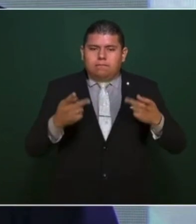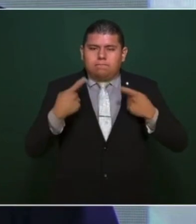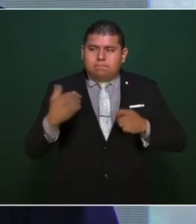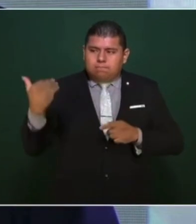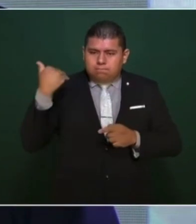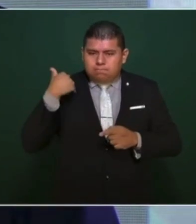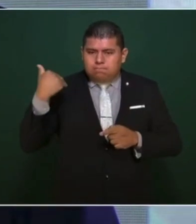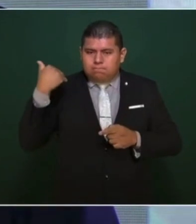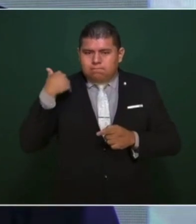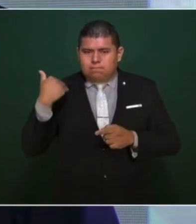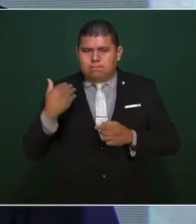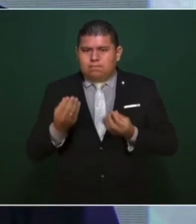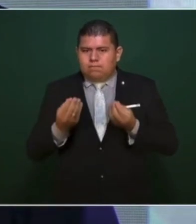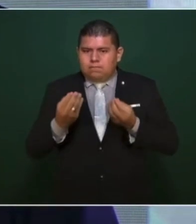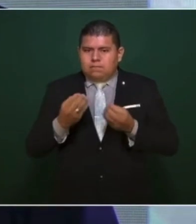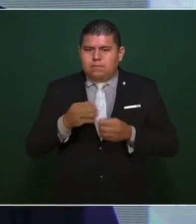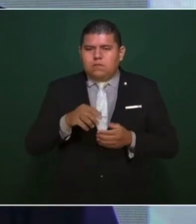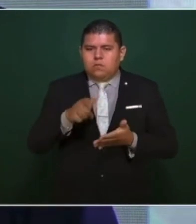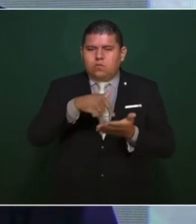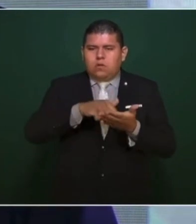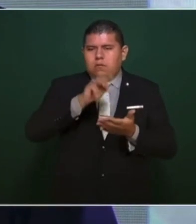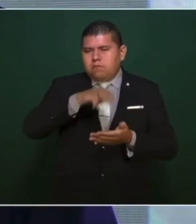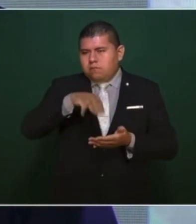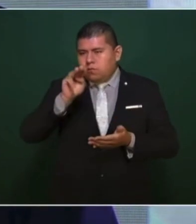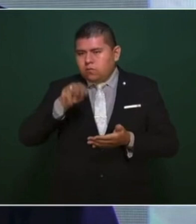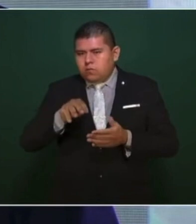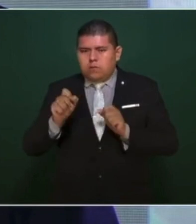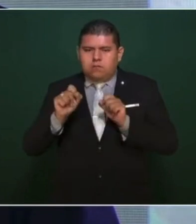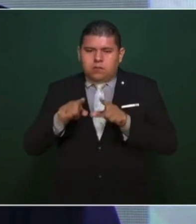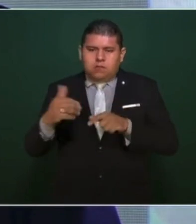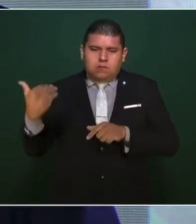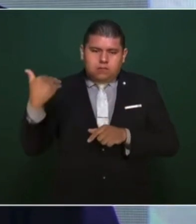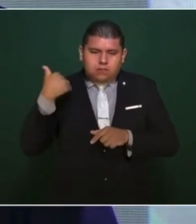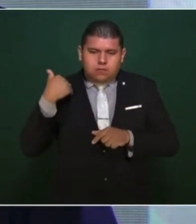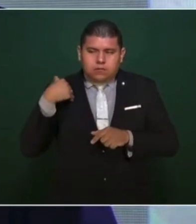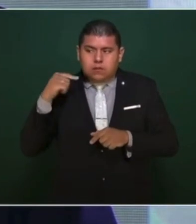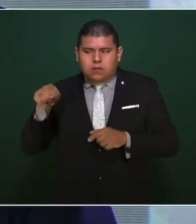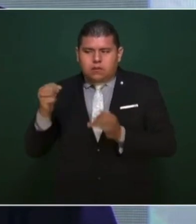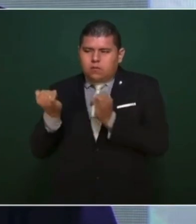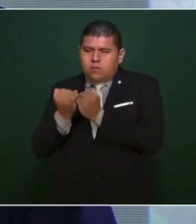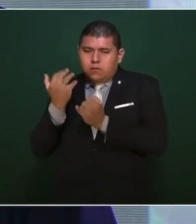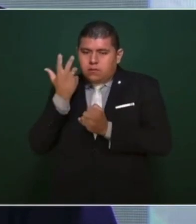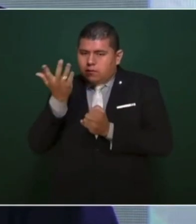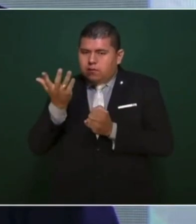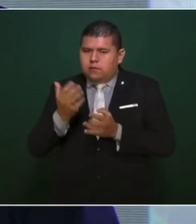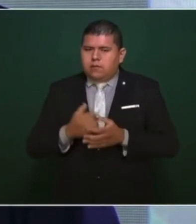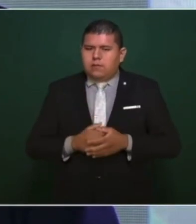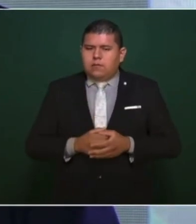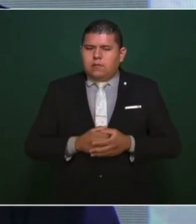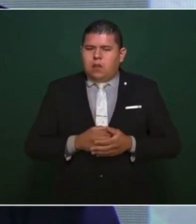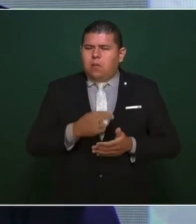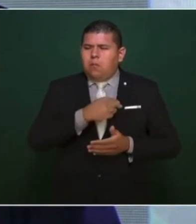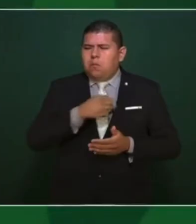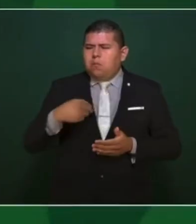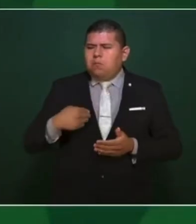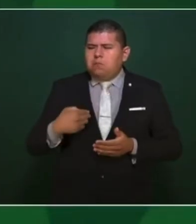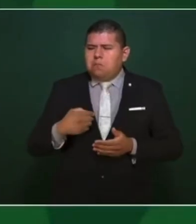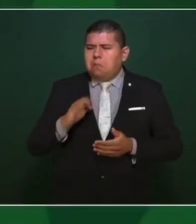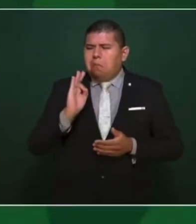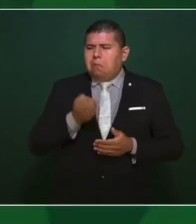también en Michoacán y decidimos también